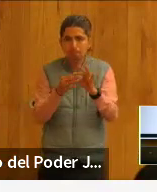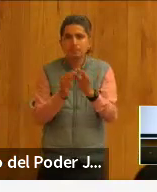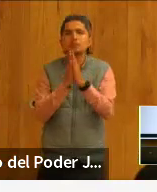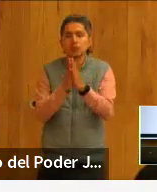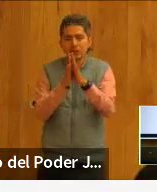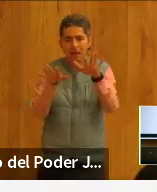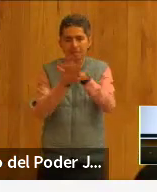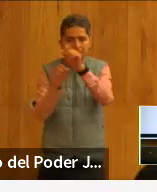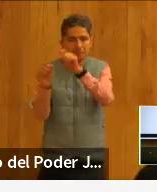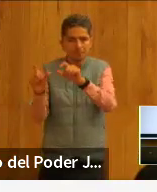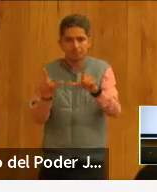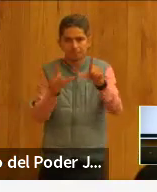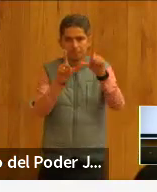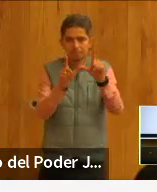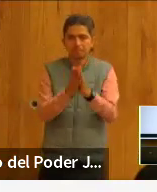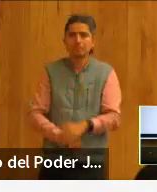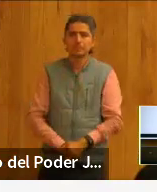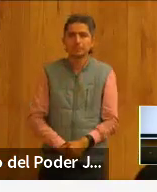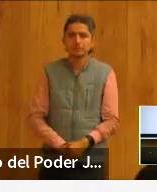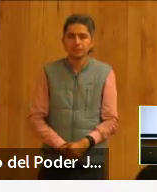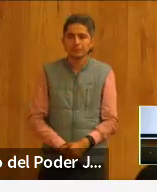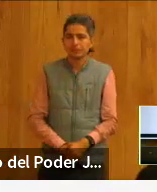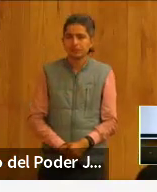siguiente diapositiva, por favor.